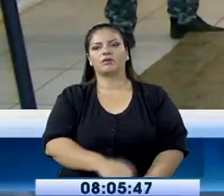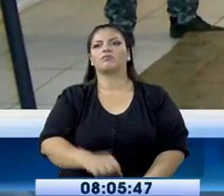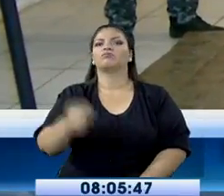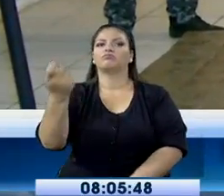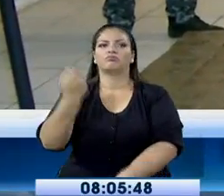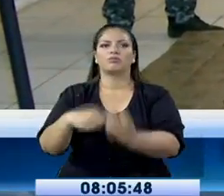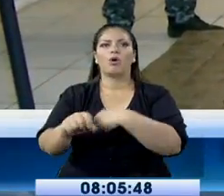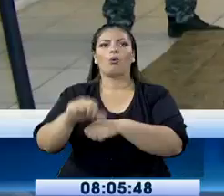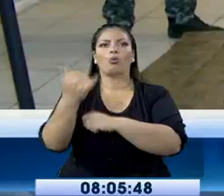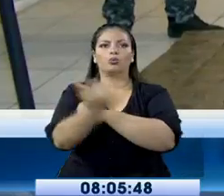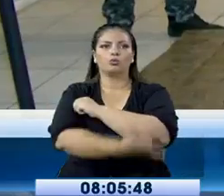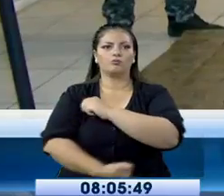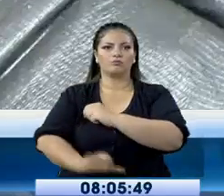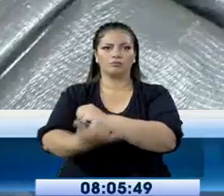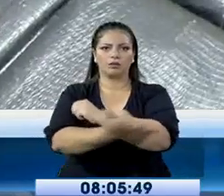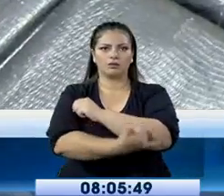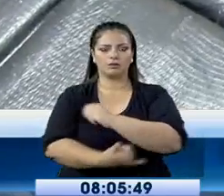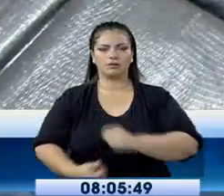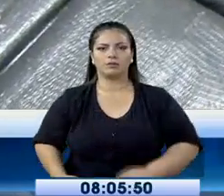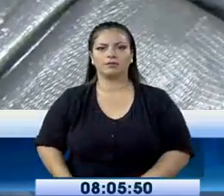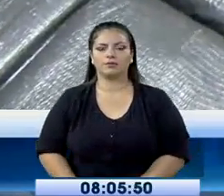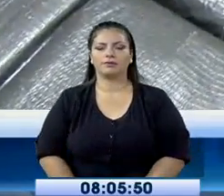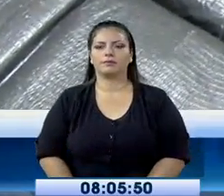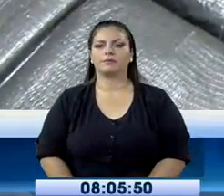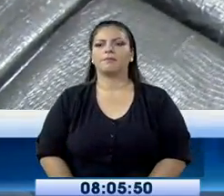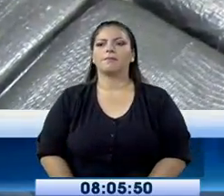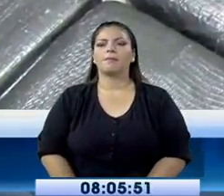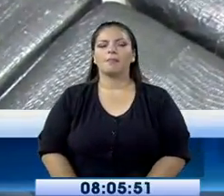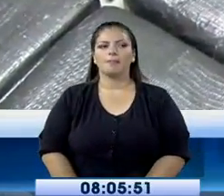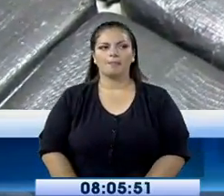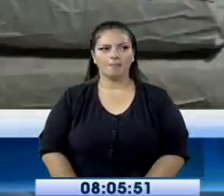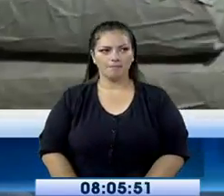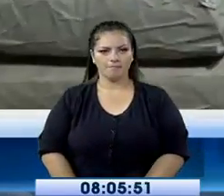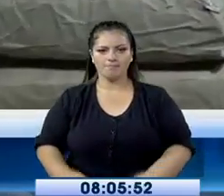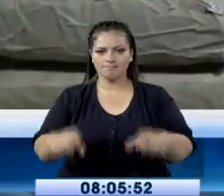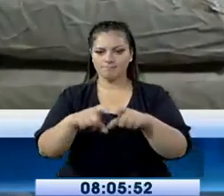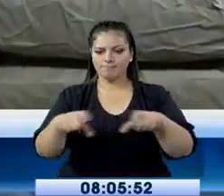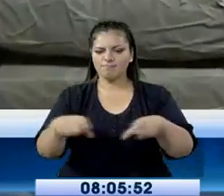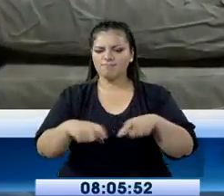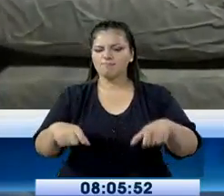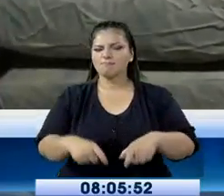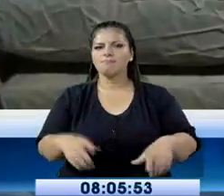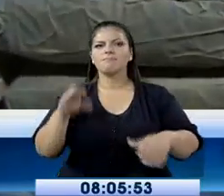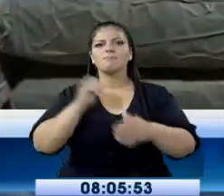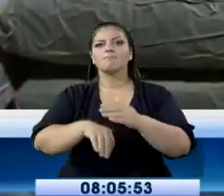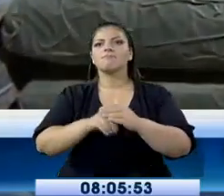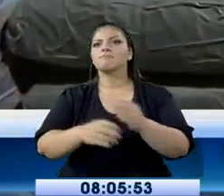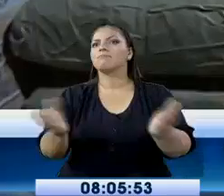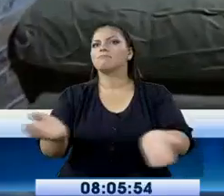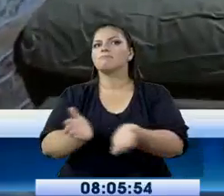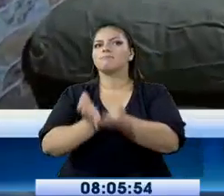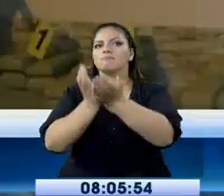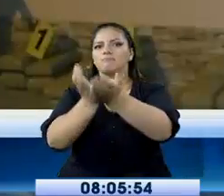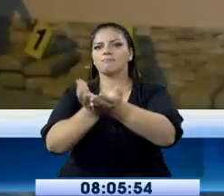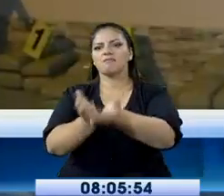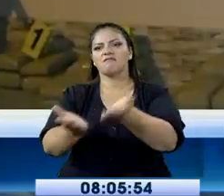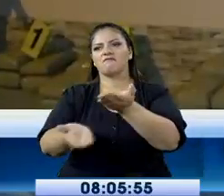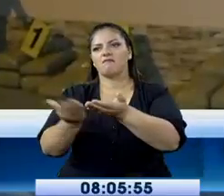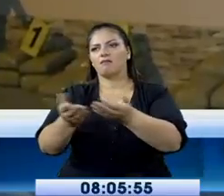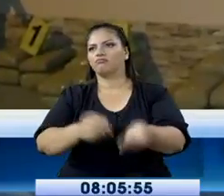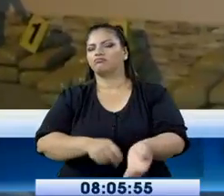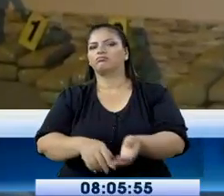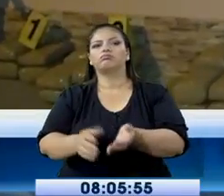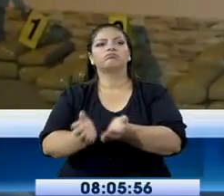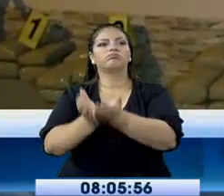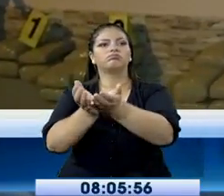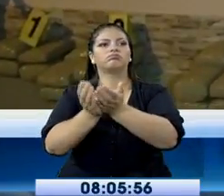perfectamente embalados y las organizaciones la utilizarían posiblemente como gancho ciego. En lo que va del año en la provincia de El Oro, se han decomisado